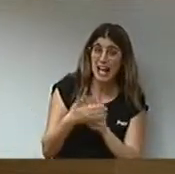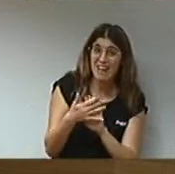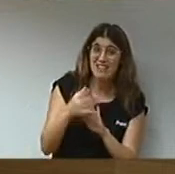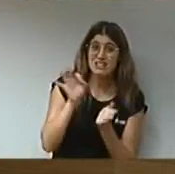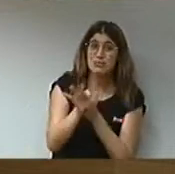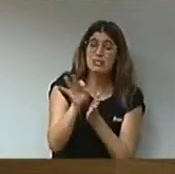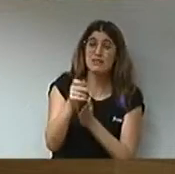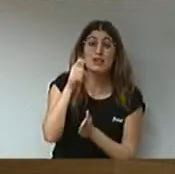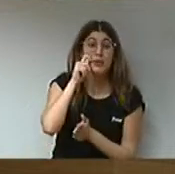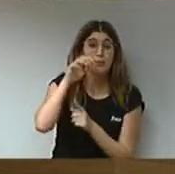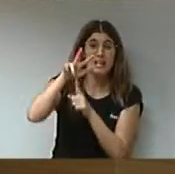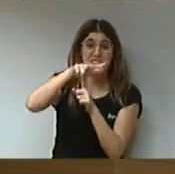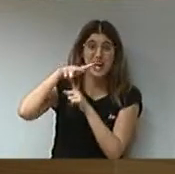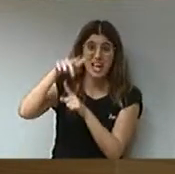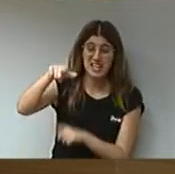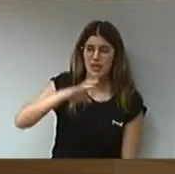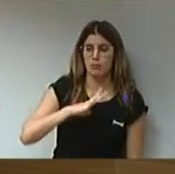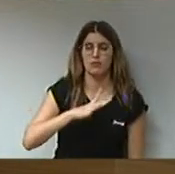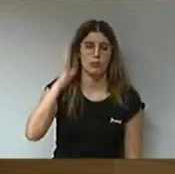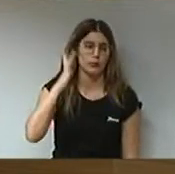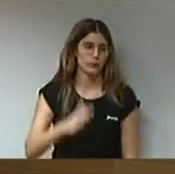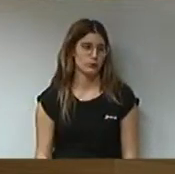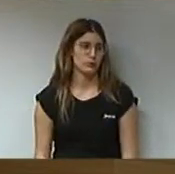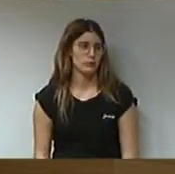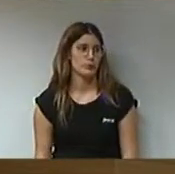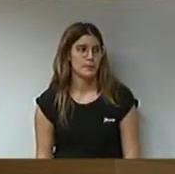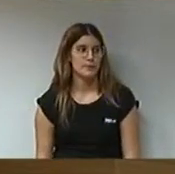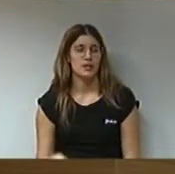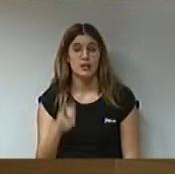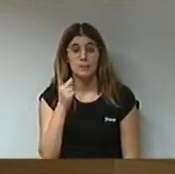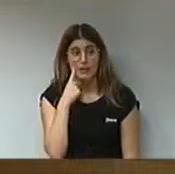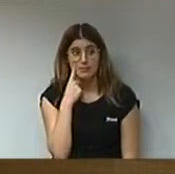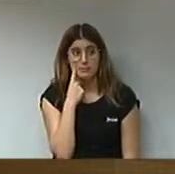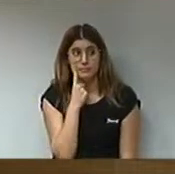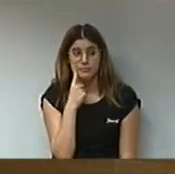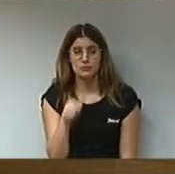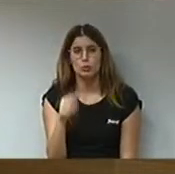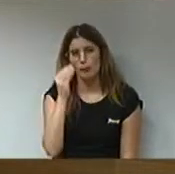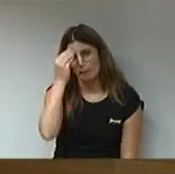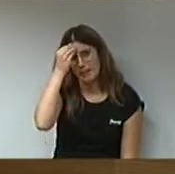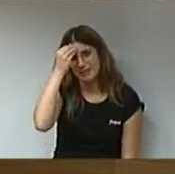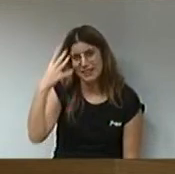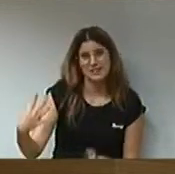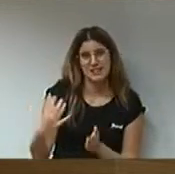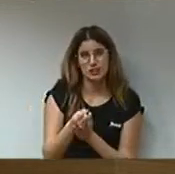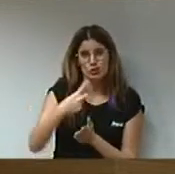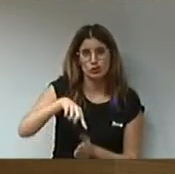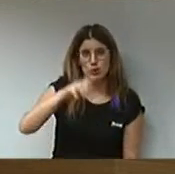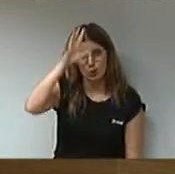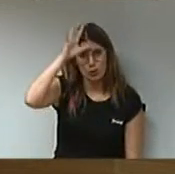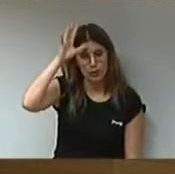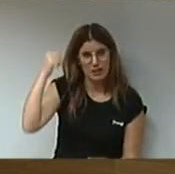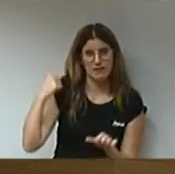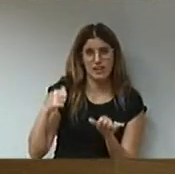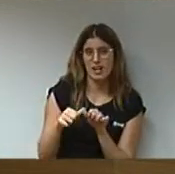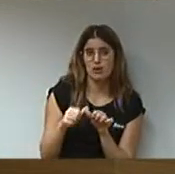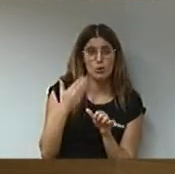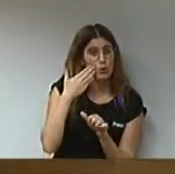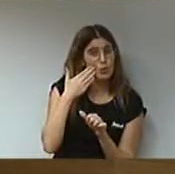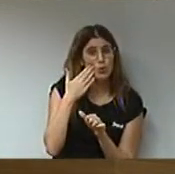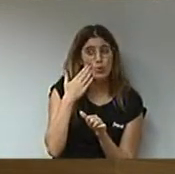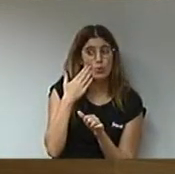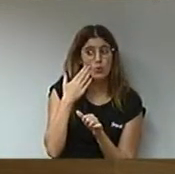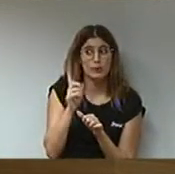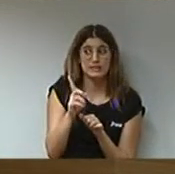un servicio de vigilancia aérea. Mire, ¿cree que todo lo que ha pasado este verano no es digno de que alguien asuma